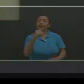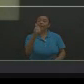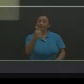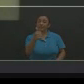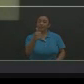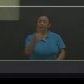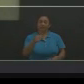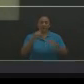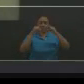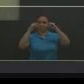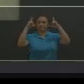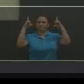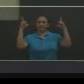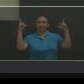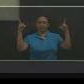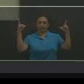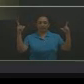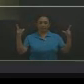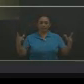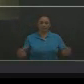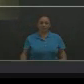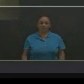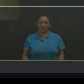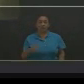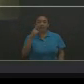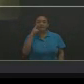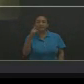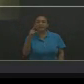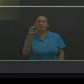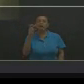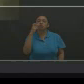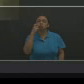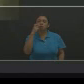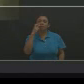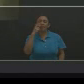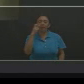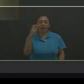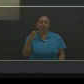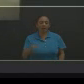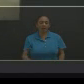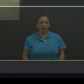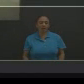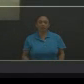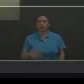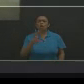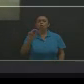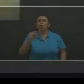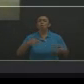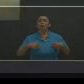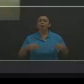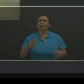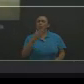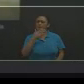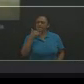Y despierta. Y mira a su padre a la par. No existe el mejor